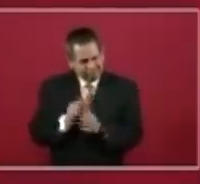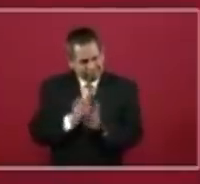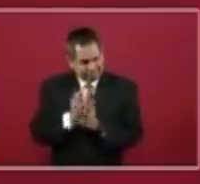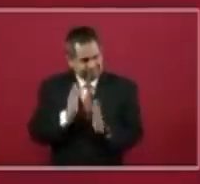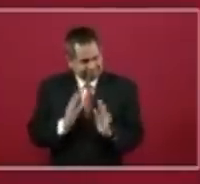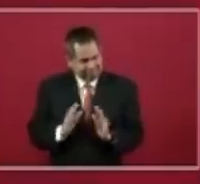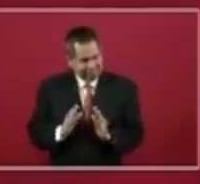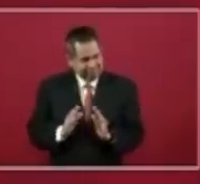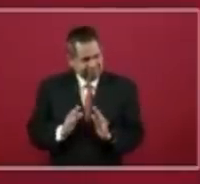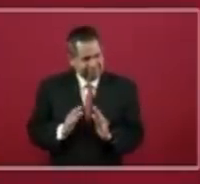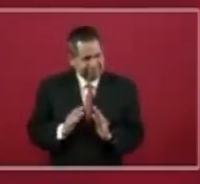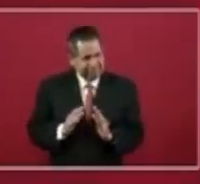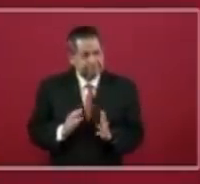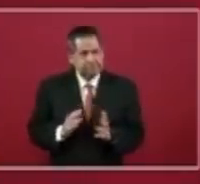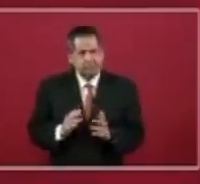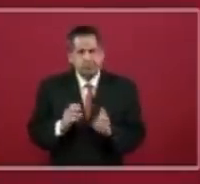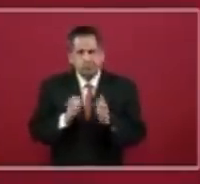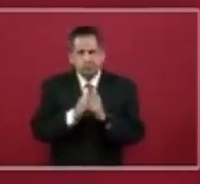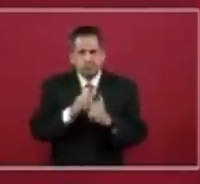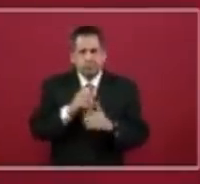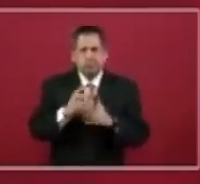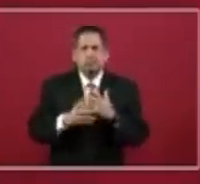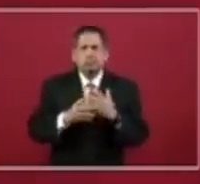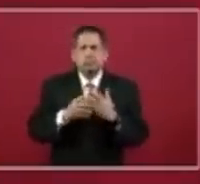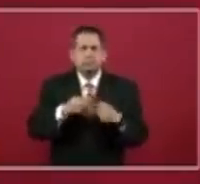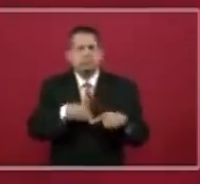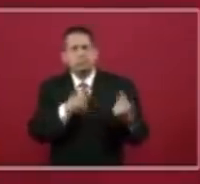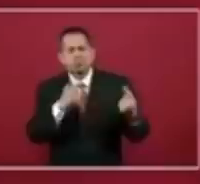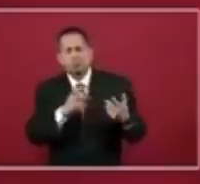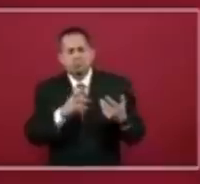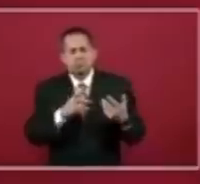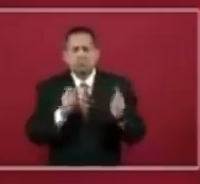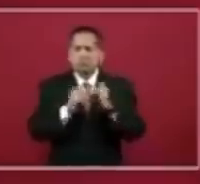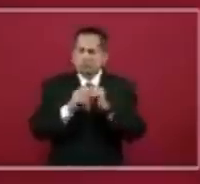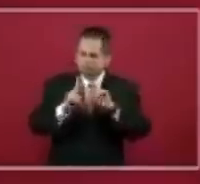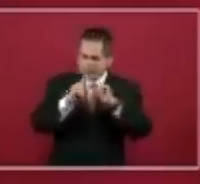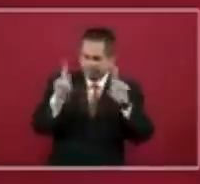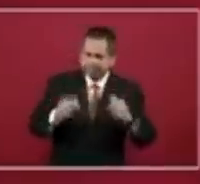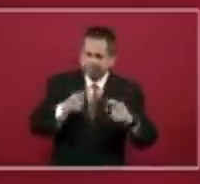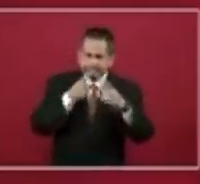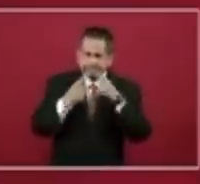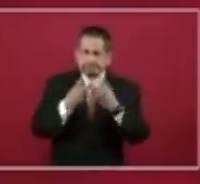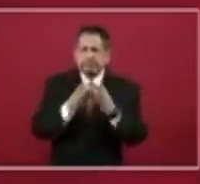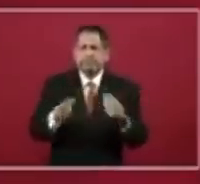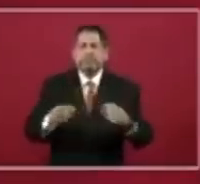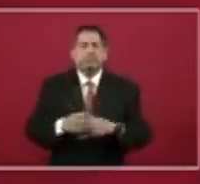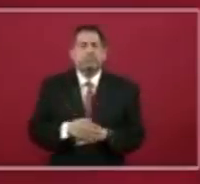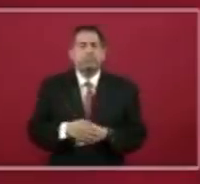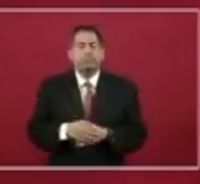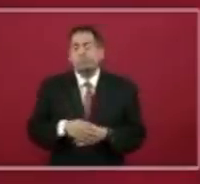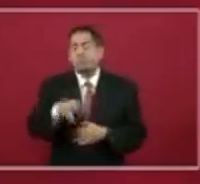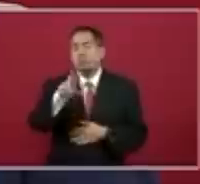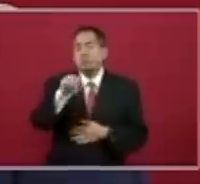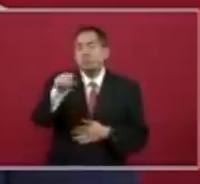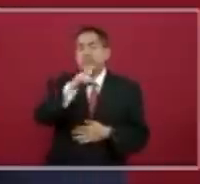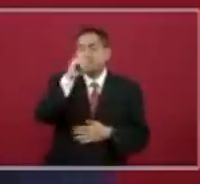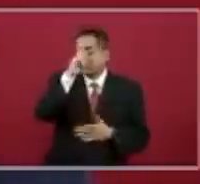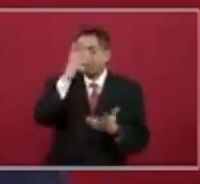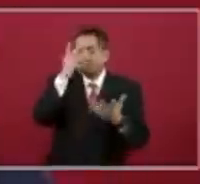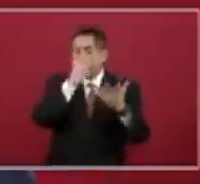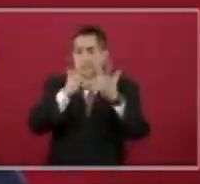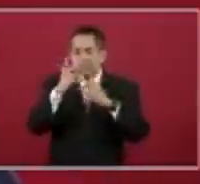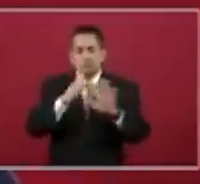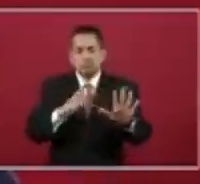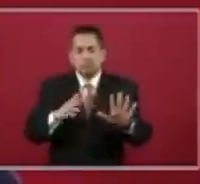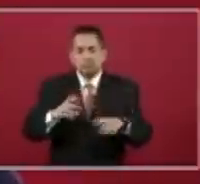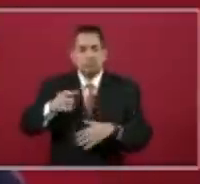se resuelvan las diferencias, siempre por la vía pacífica, y que no se confundan.